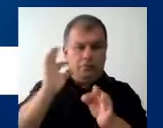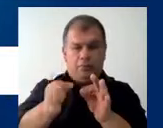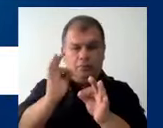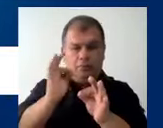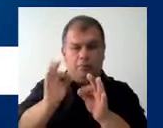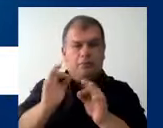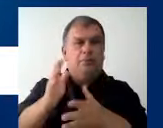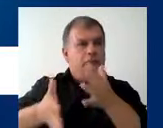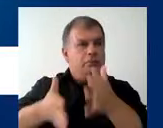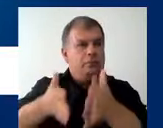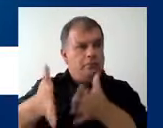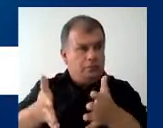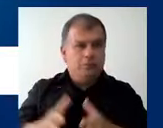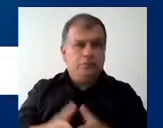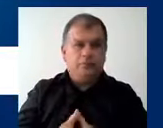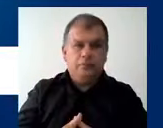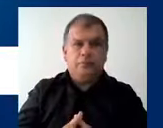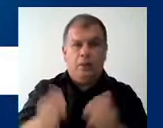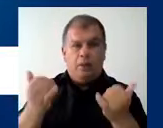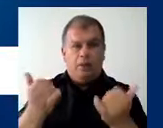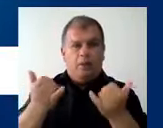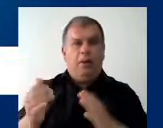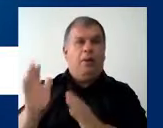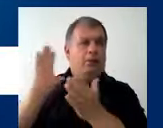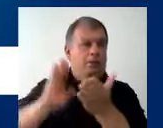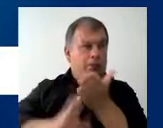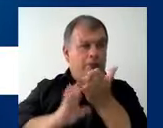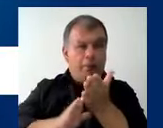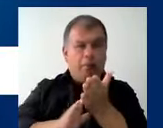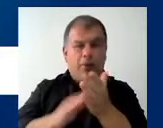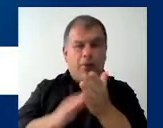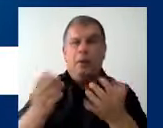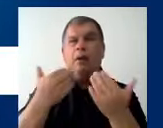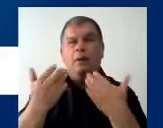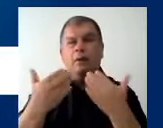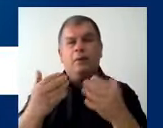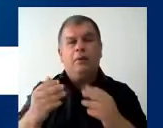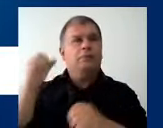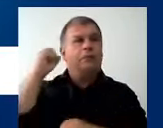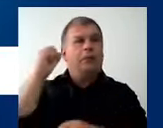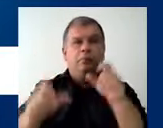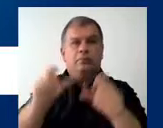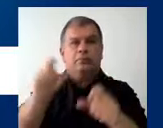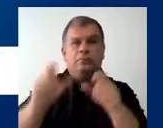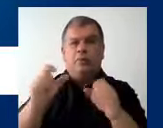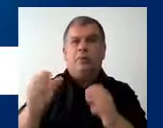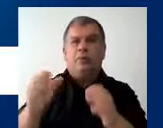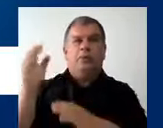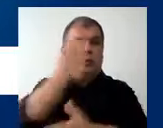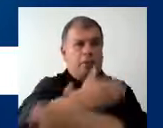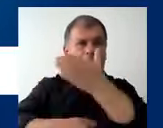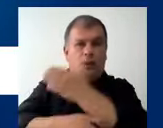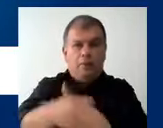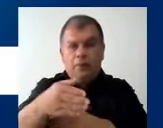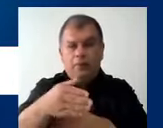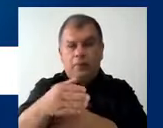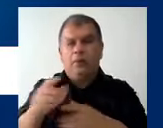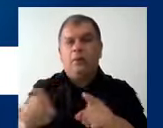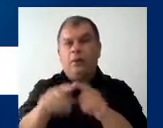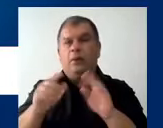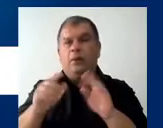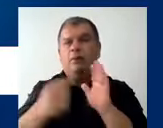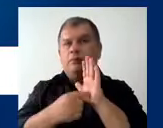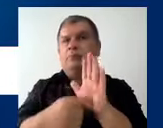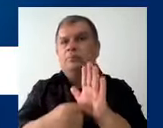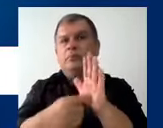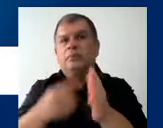lengua de señas. Hoy en Defensoría en Directo hablaremos sobre los derechos de las personas con discapacidad. También